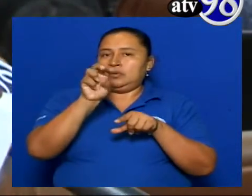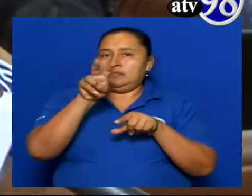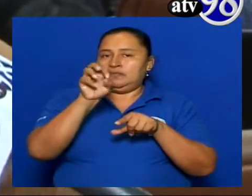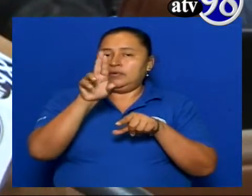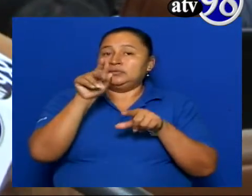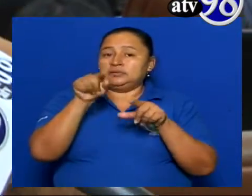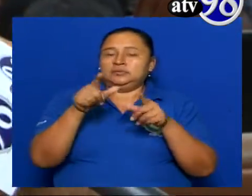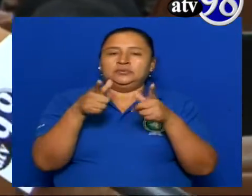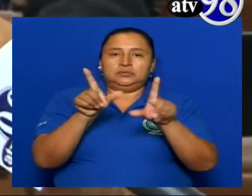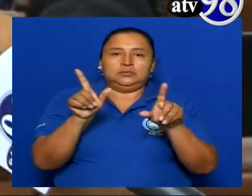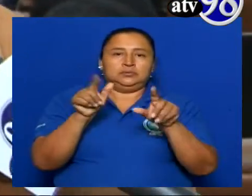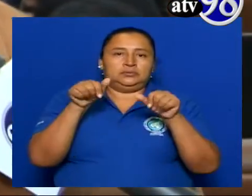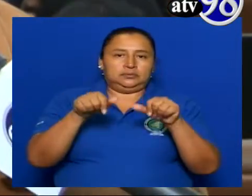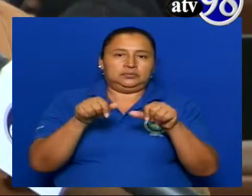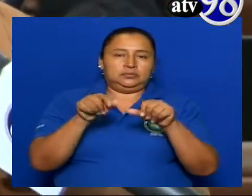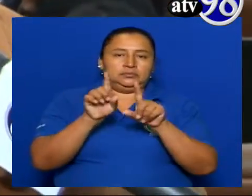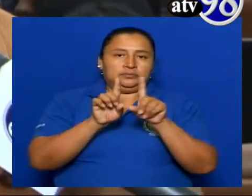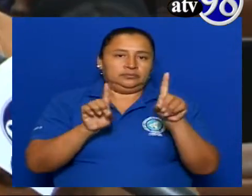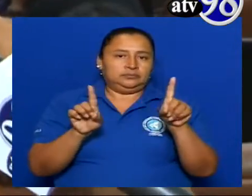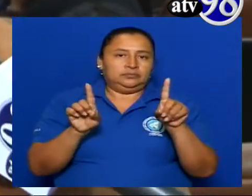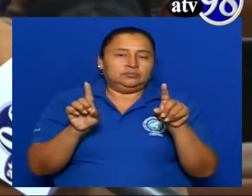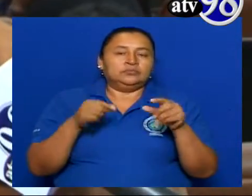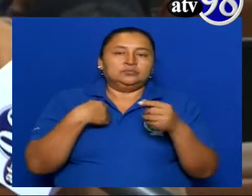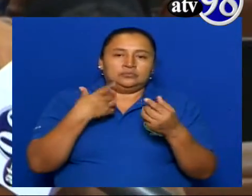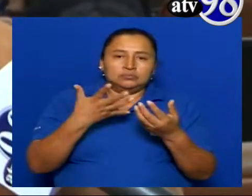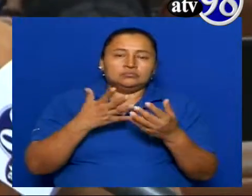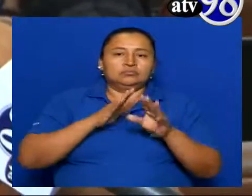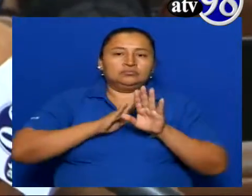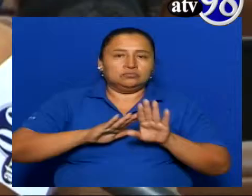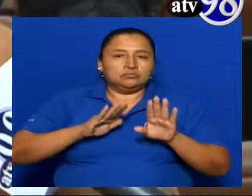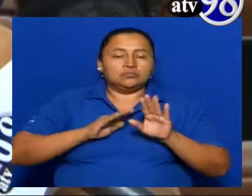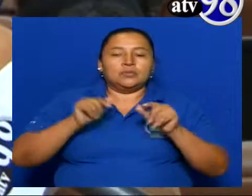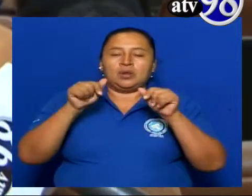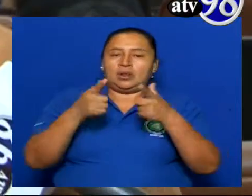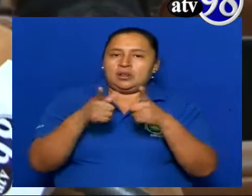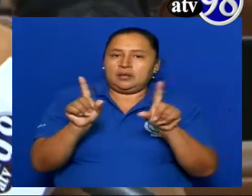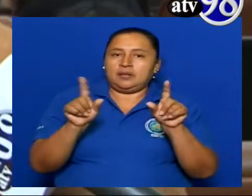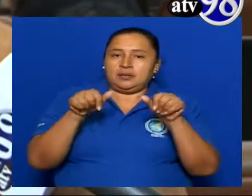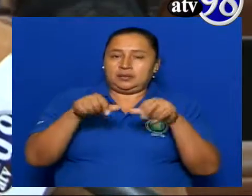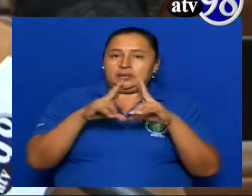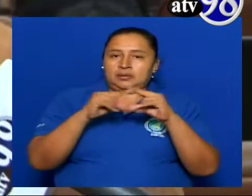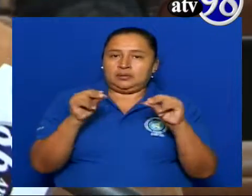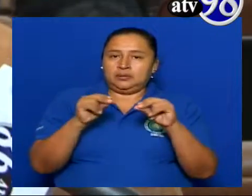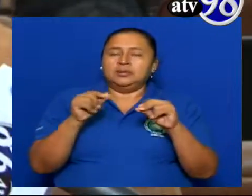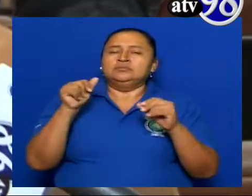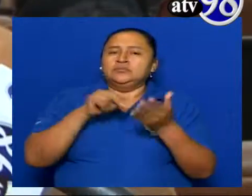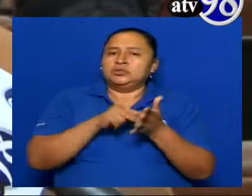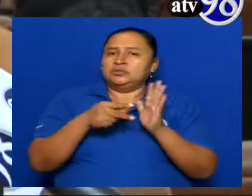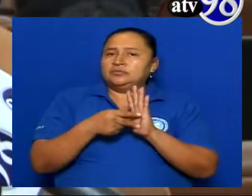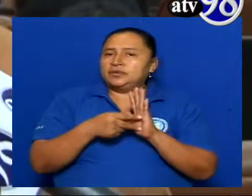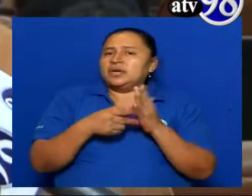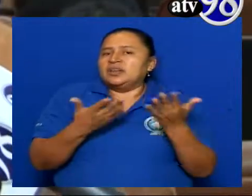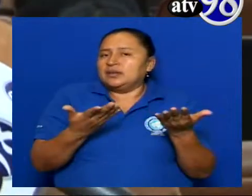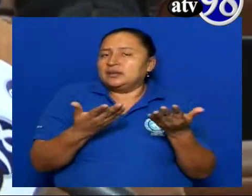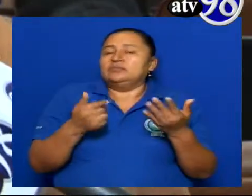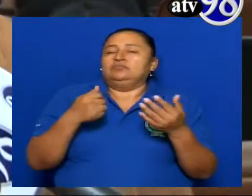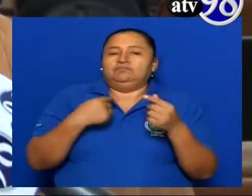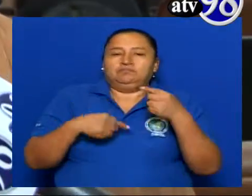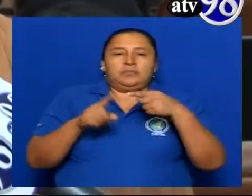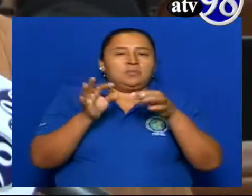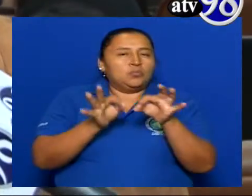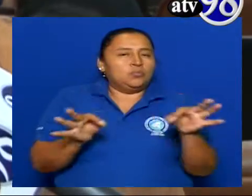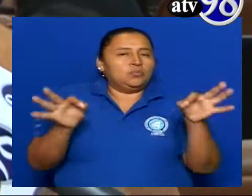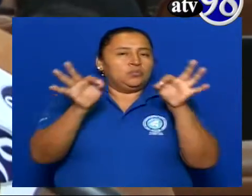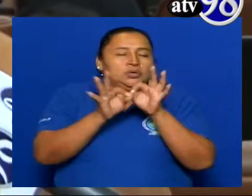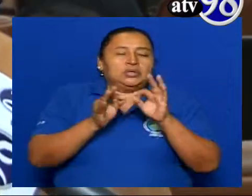este nivel de relativo al waiver para Nicaragua significa, lógicamente, un elemento más